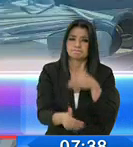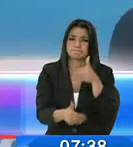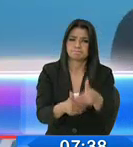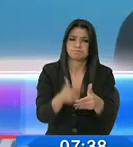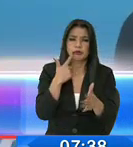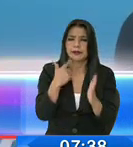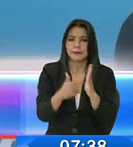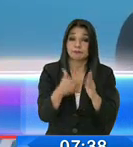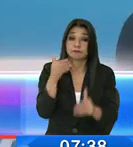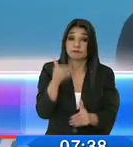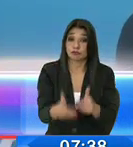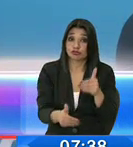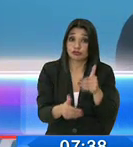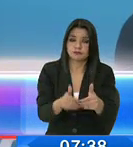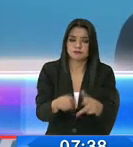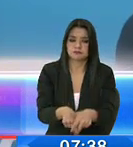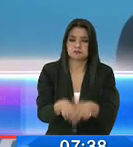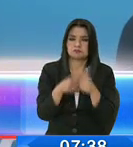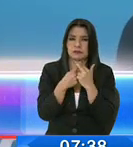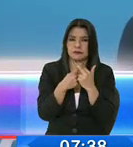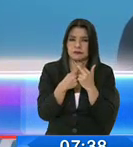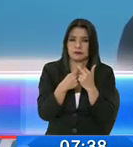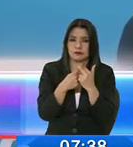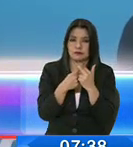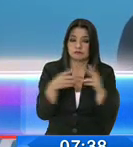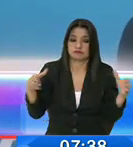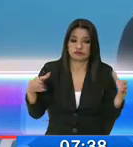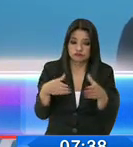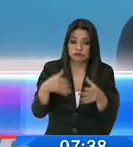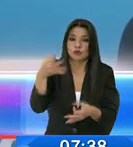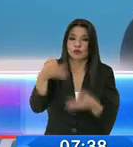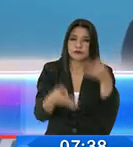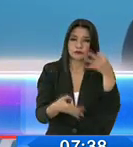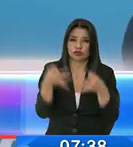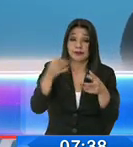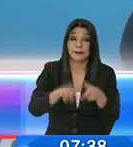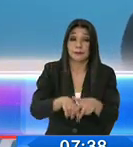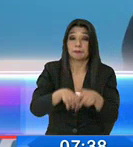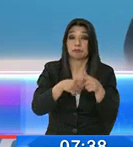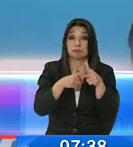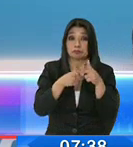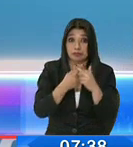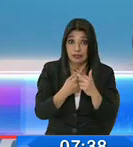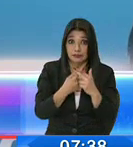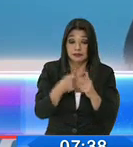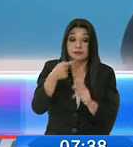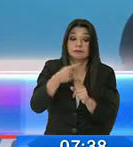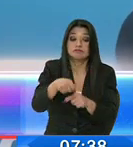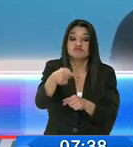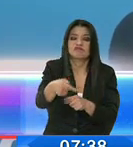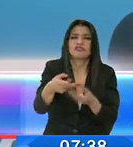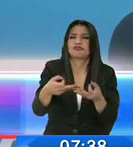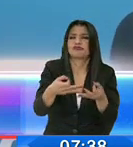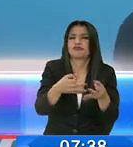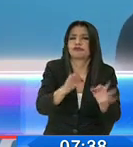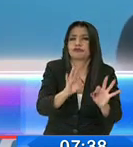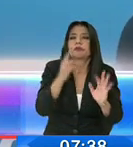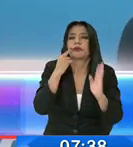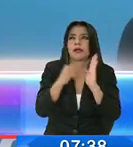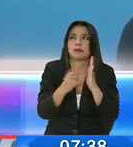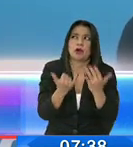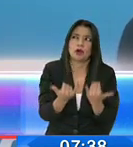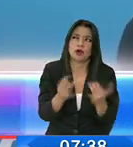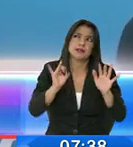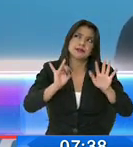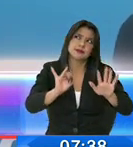así es que el proceso se inicia y quiero decir si es que la audiencia de juicio se inicia dentro del mes que viene digamos hoy es